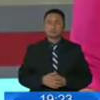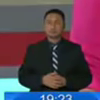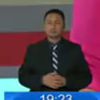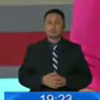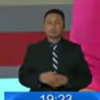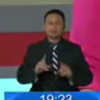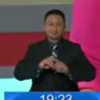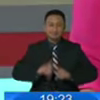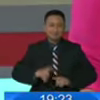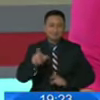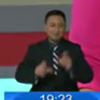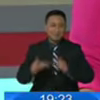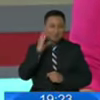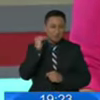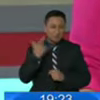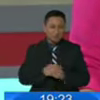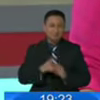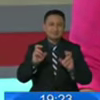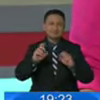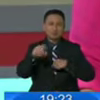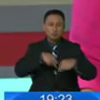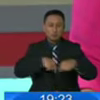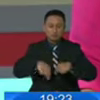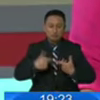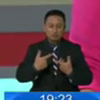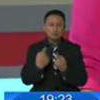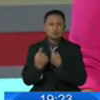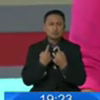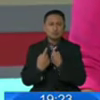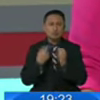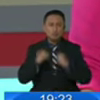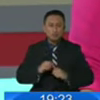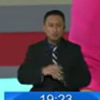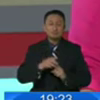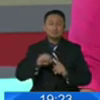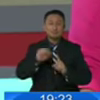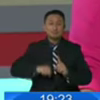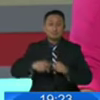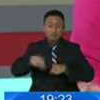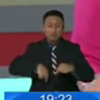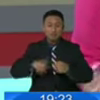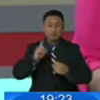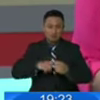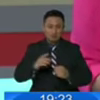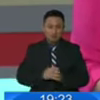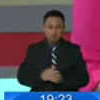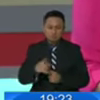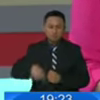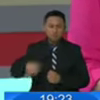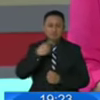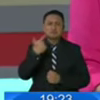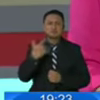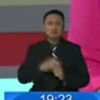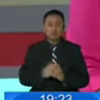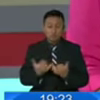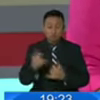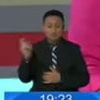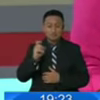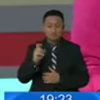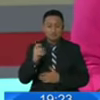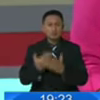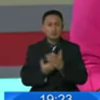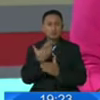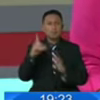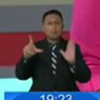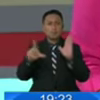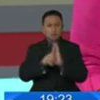Diversos expertos en temas de movilidad llevaron a cabo un diálogo para mejorar el sistema vial en Quito. Ellos establecen la necesidad de crear